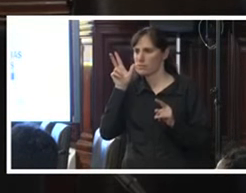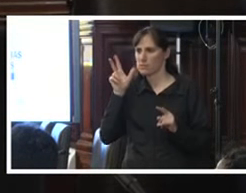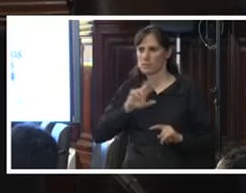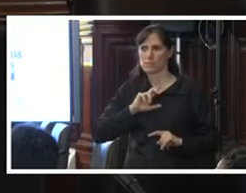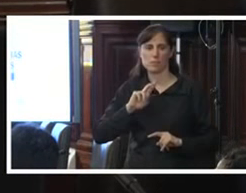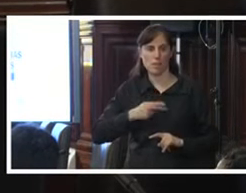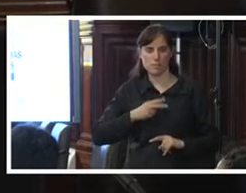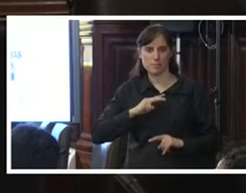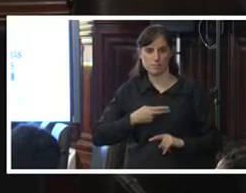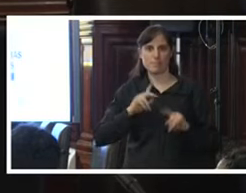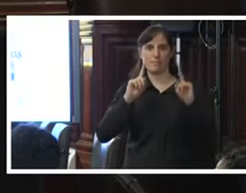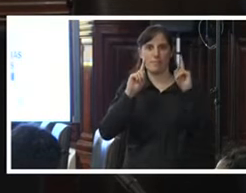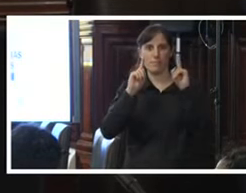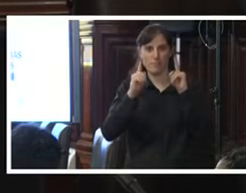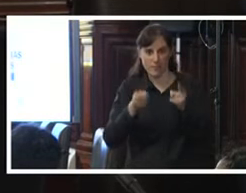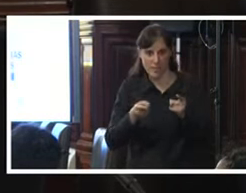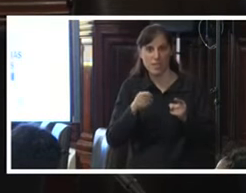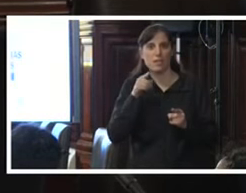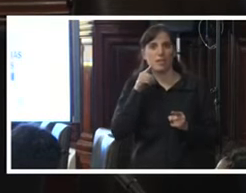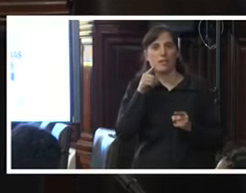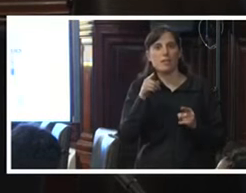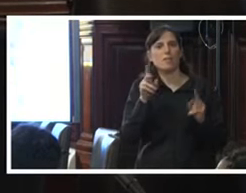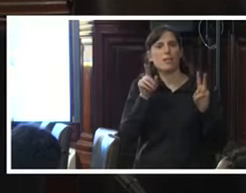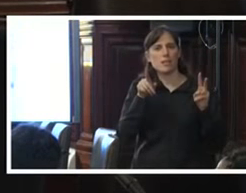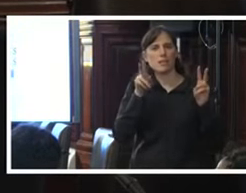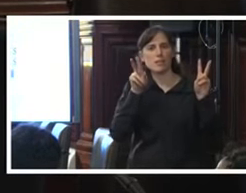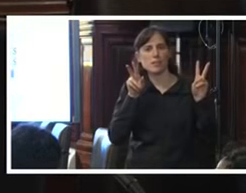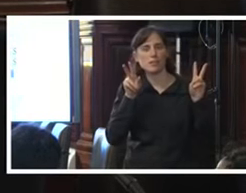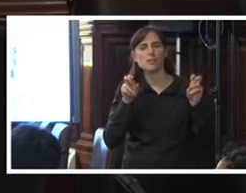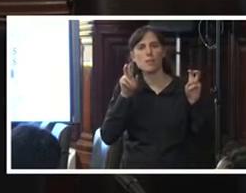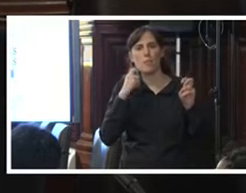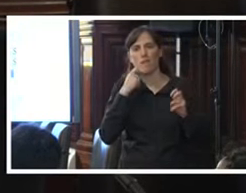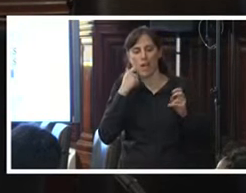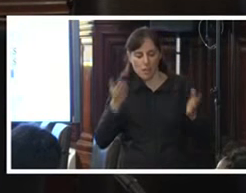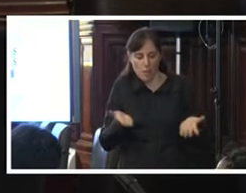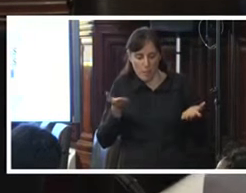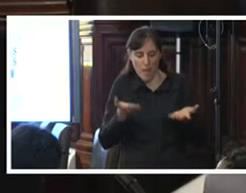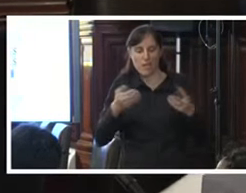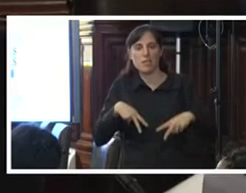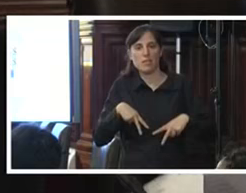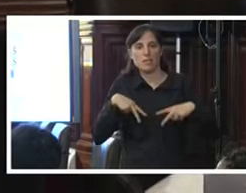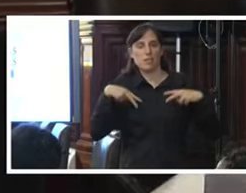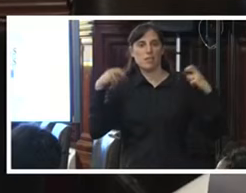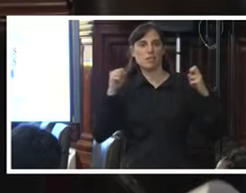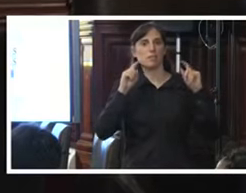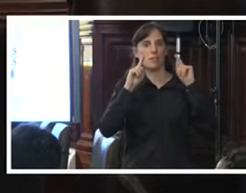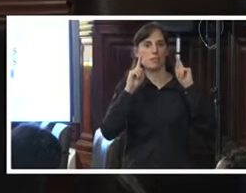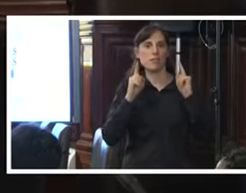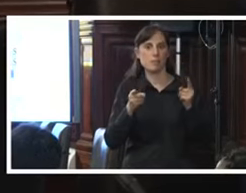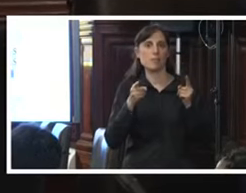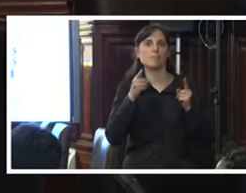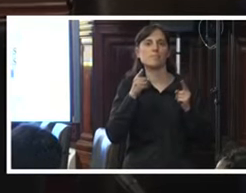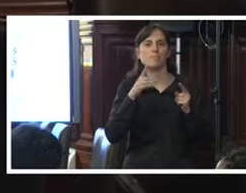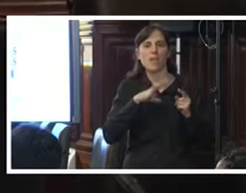américas este es un tema poco abordado y no fue hasta hace pocos años que se iniciaron desde la sociedad civil diversos procesos